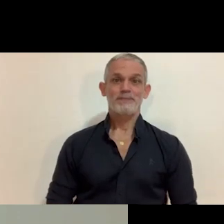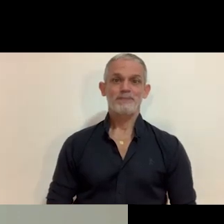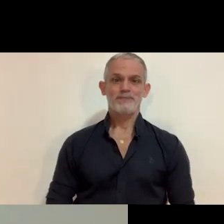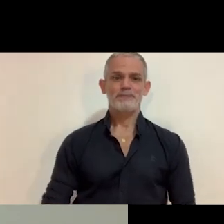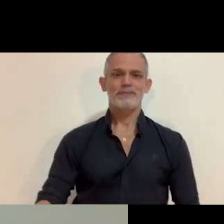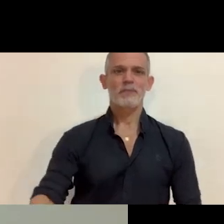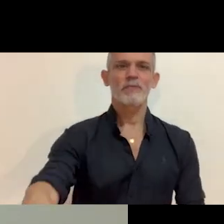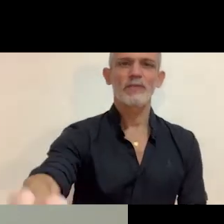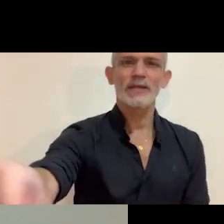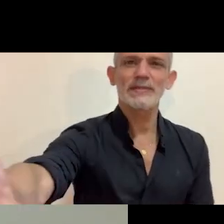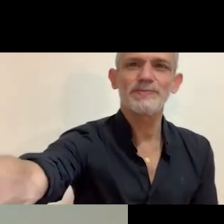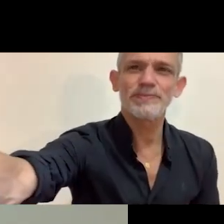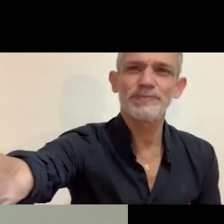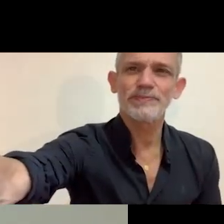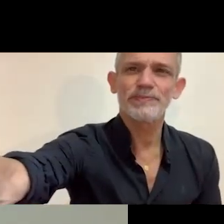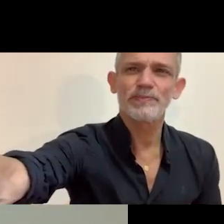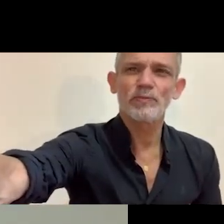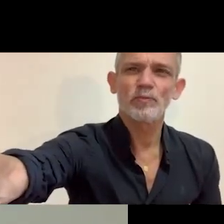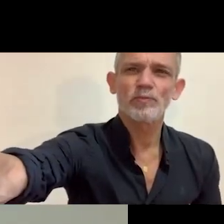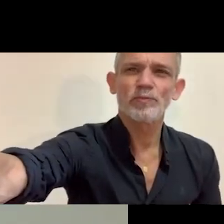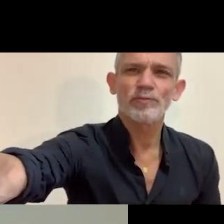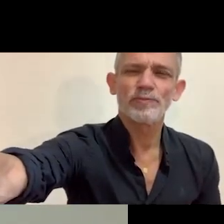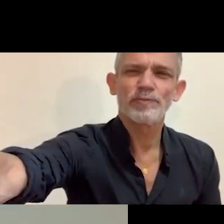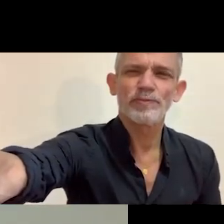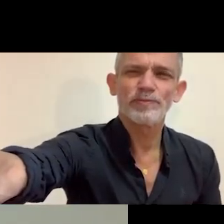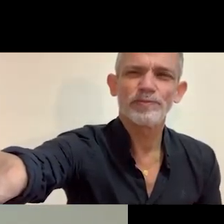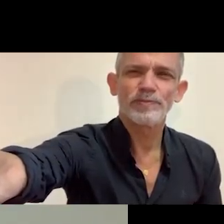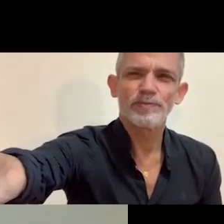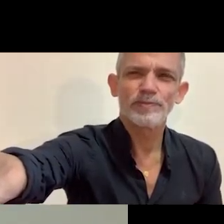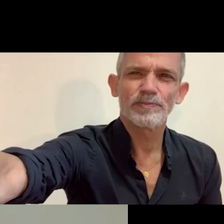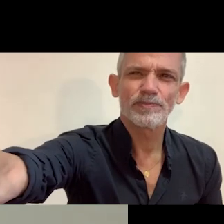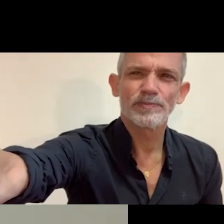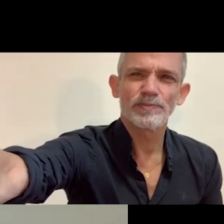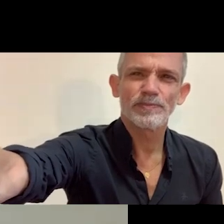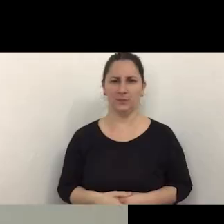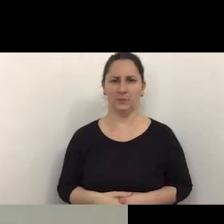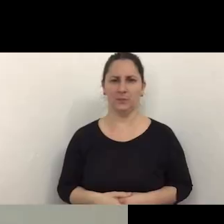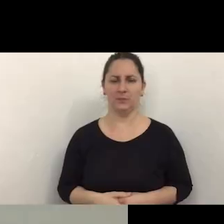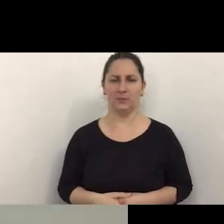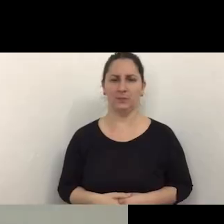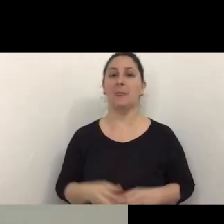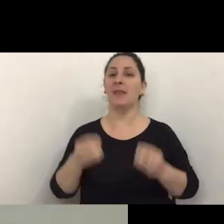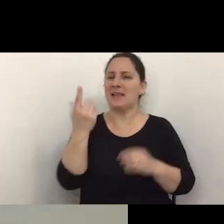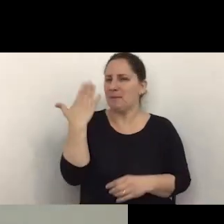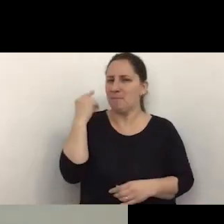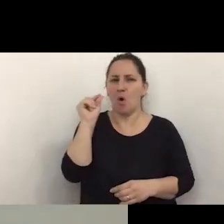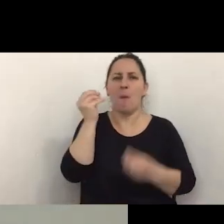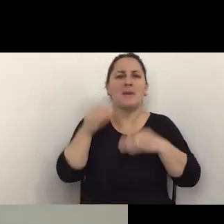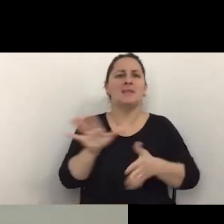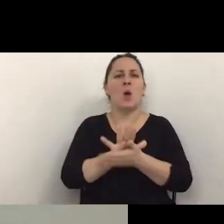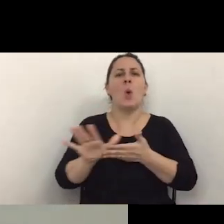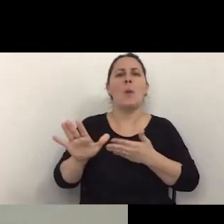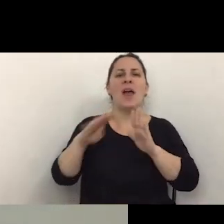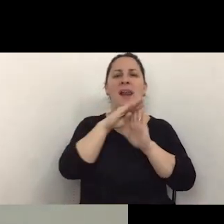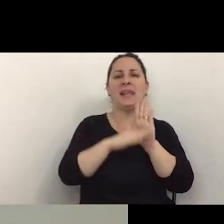mucho tiempo atrás, estamos hablando de cuando recién se establecía el régimen penal